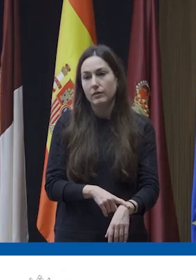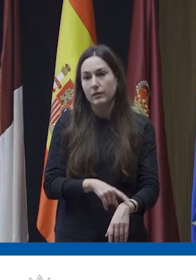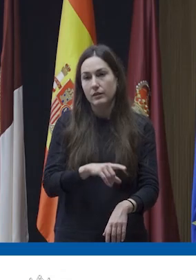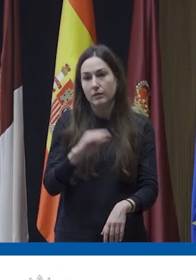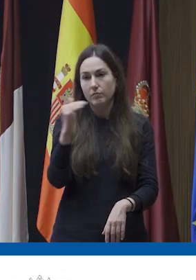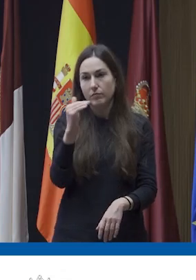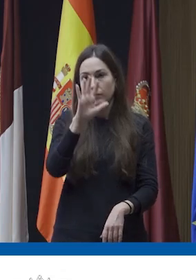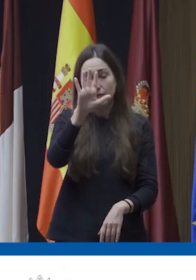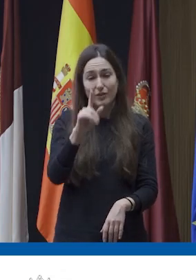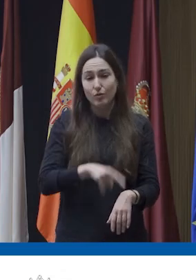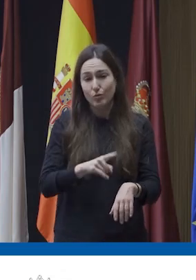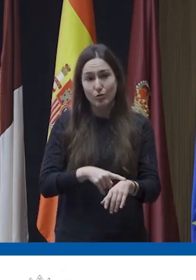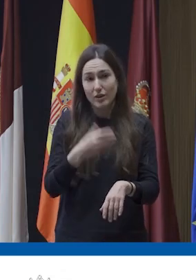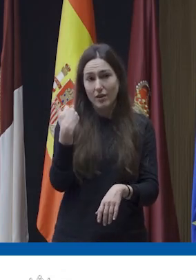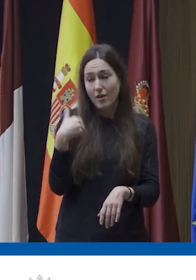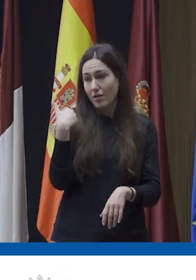Es ya casi la hora.